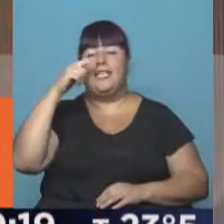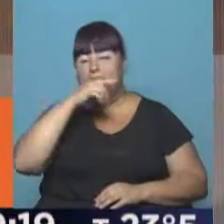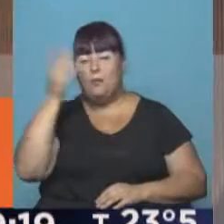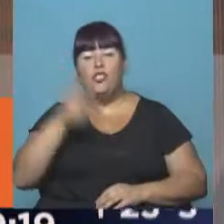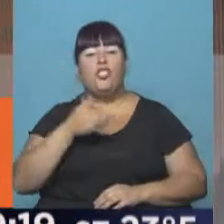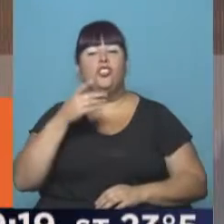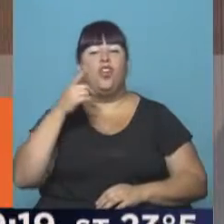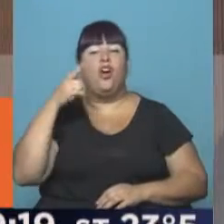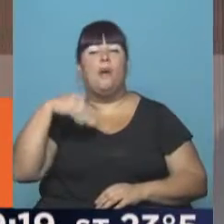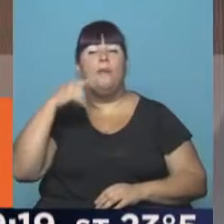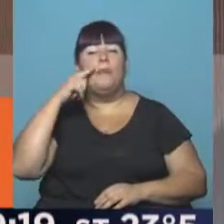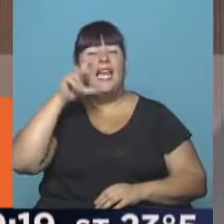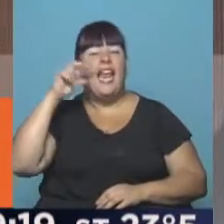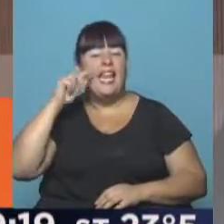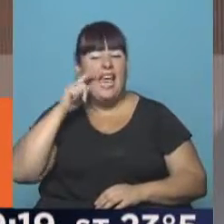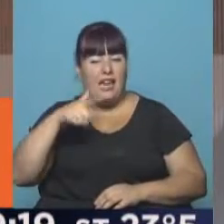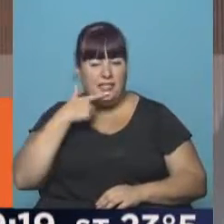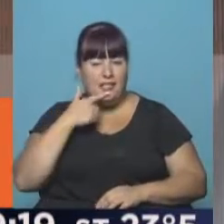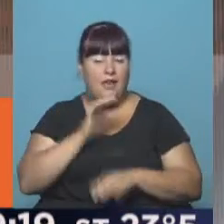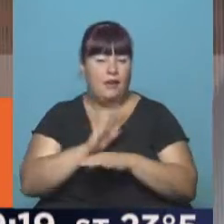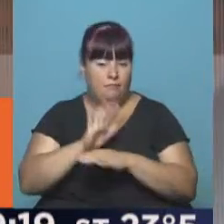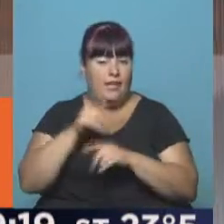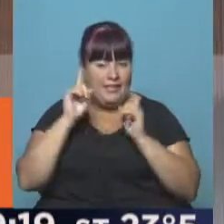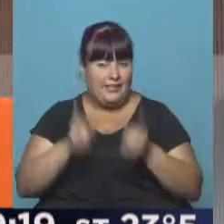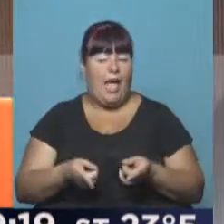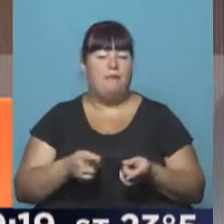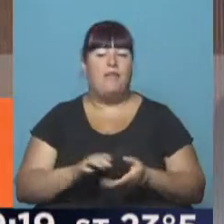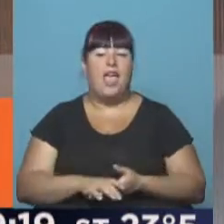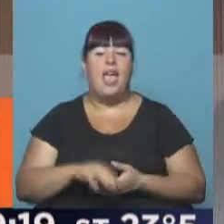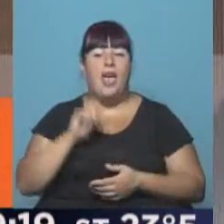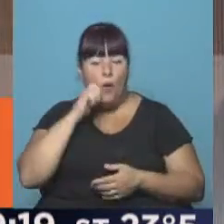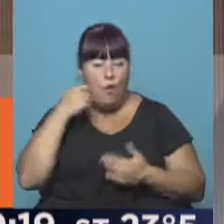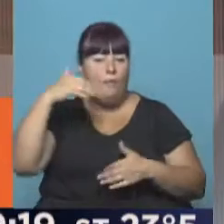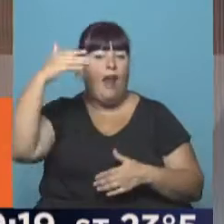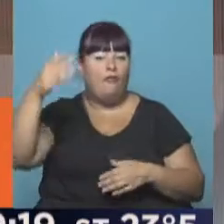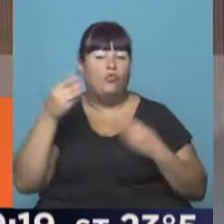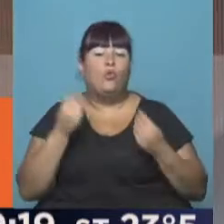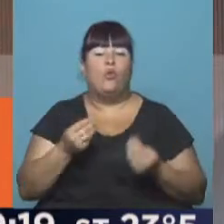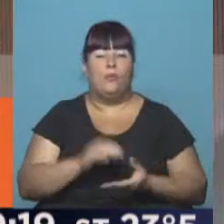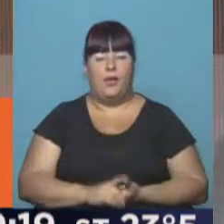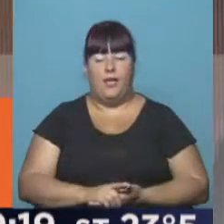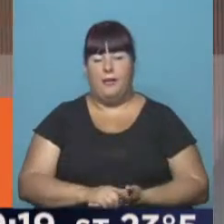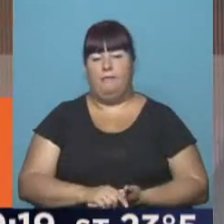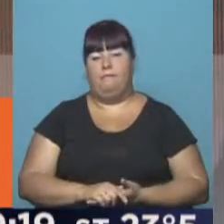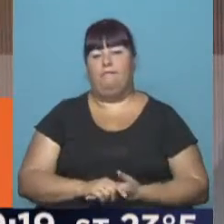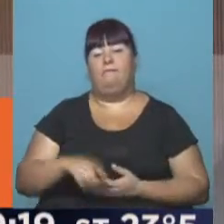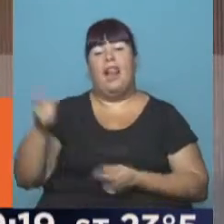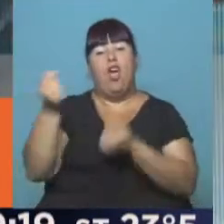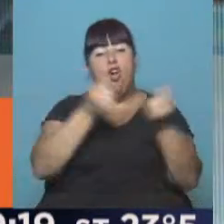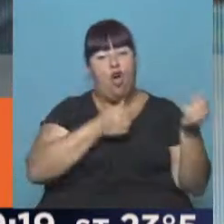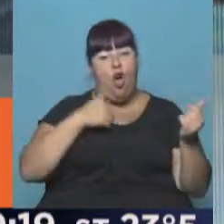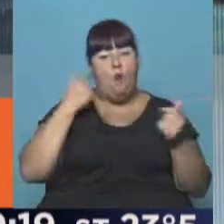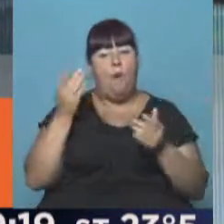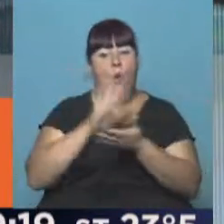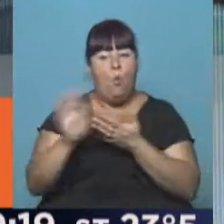por ciento son millennials con lo cual eso también es un buen augurio futuro porque digamos que los consumidores que se